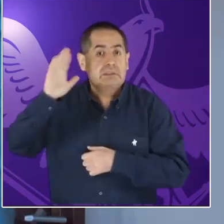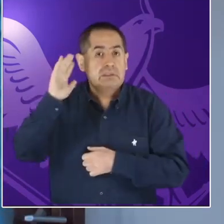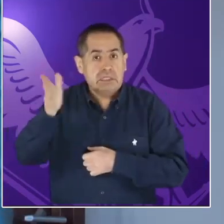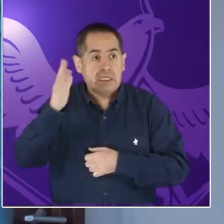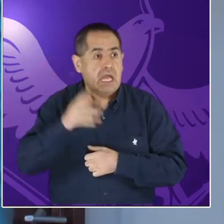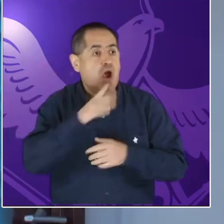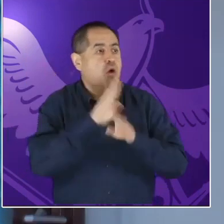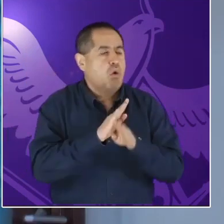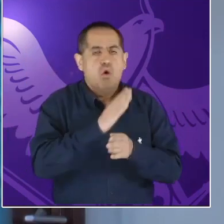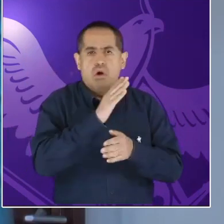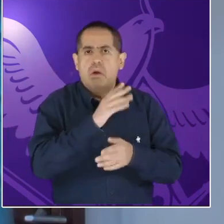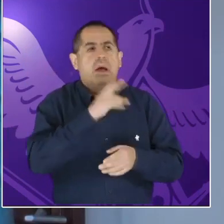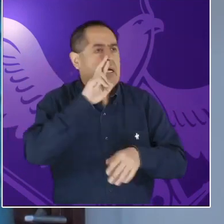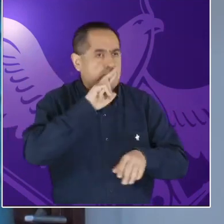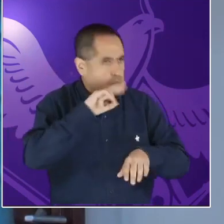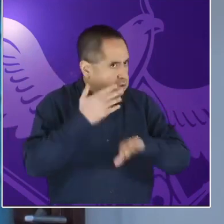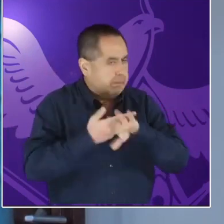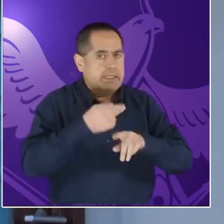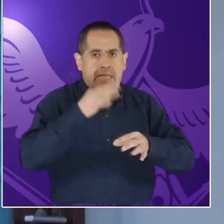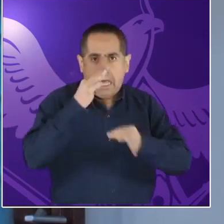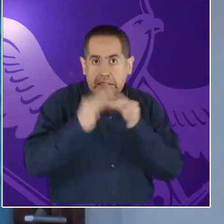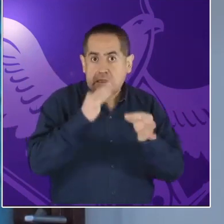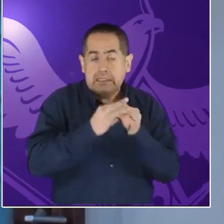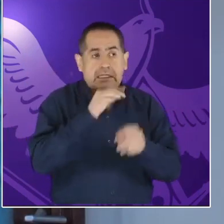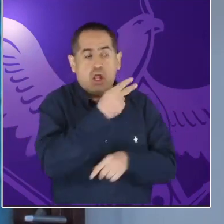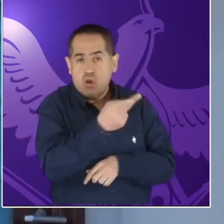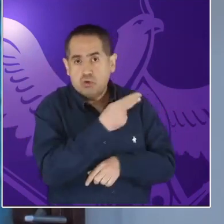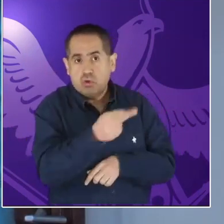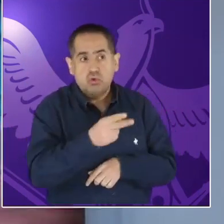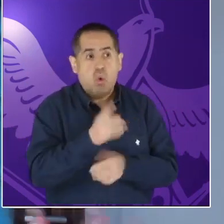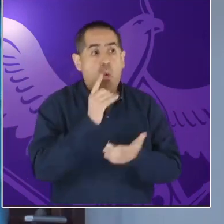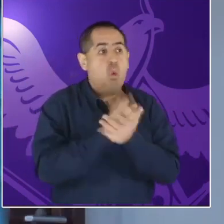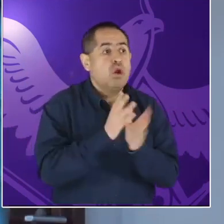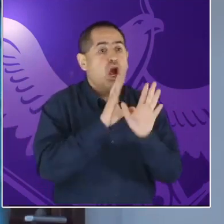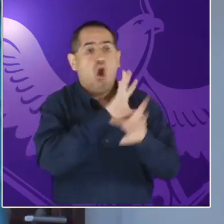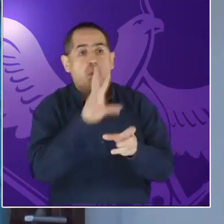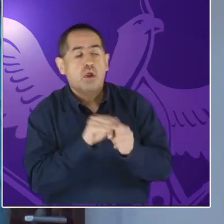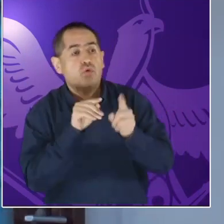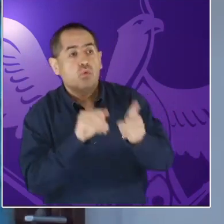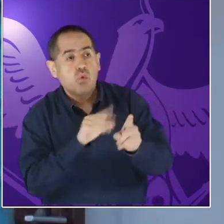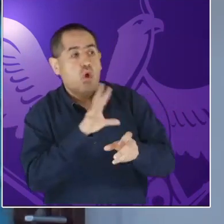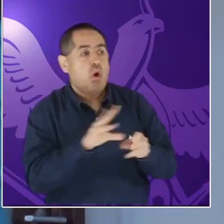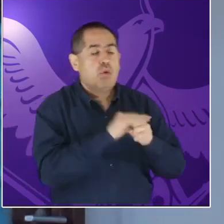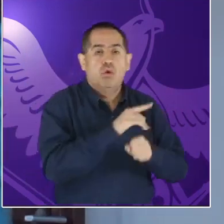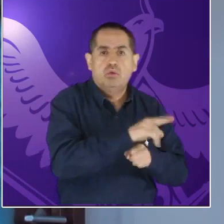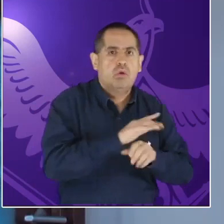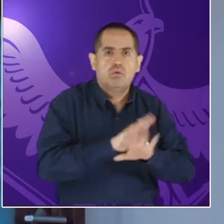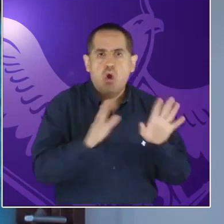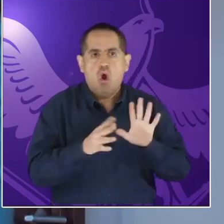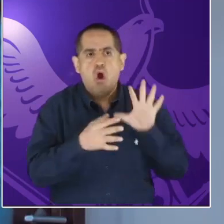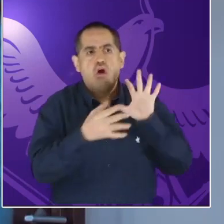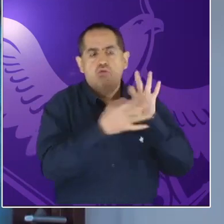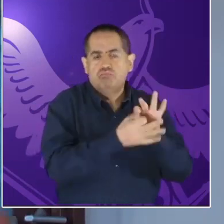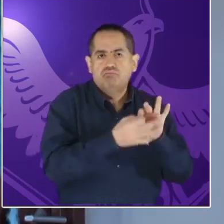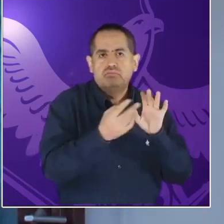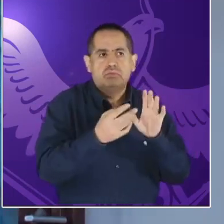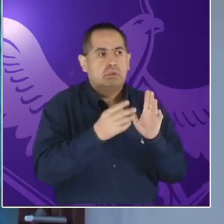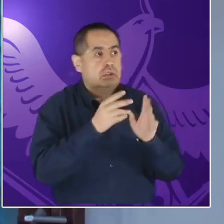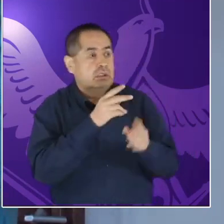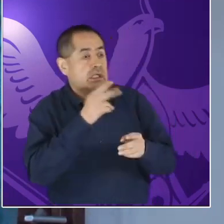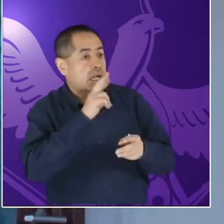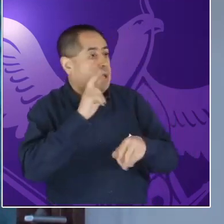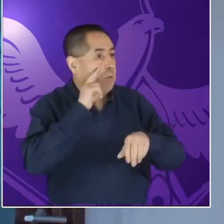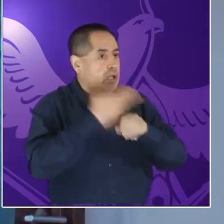hay países, ¿no?, que han dado cabida a la delegación de la responsabilidad parental, es decir, esta responsabilidad